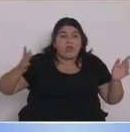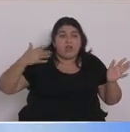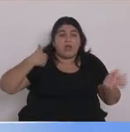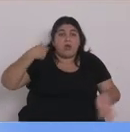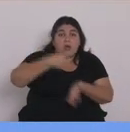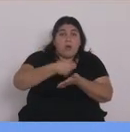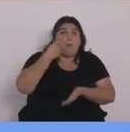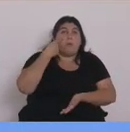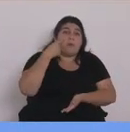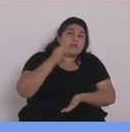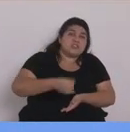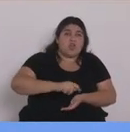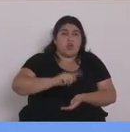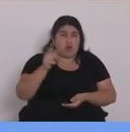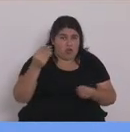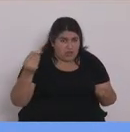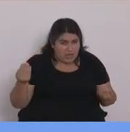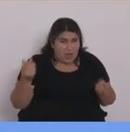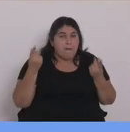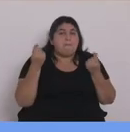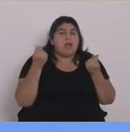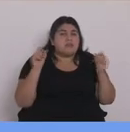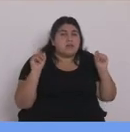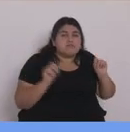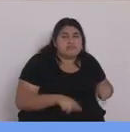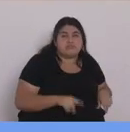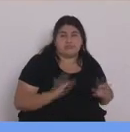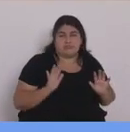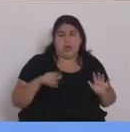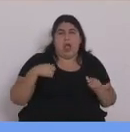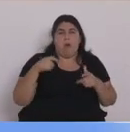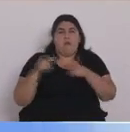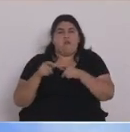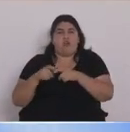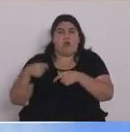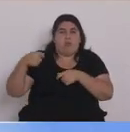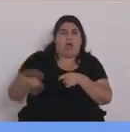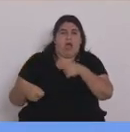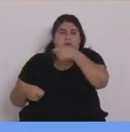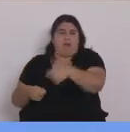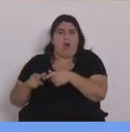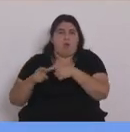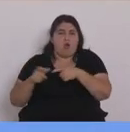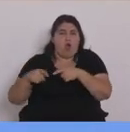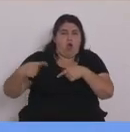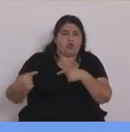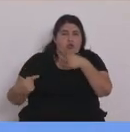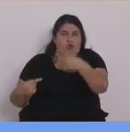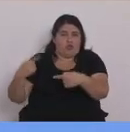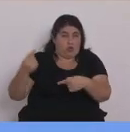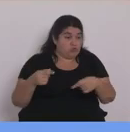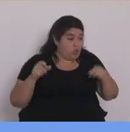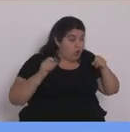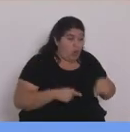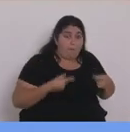paguemos realmente al fondo con plata genuina, genuina nuestra, no que le paguemos con otro bono. Cuando nosotros algún día paguemos con plata nuestra,